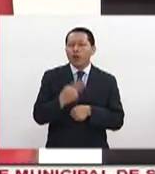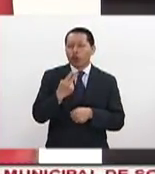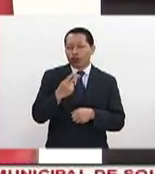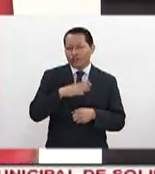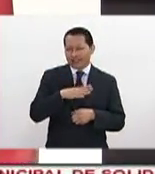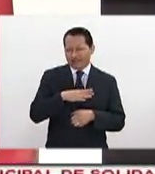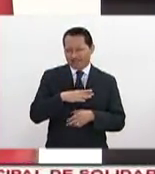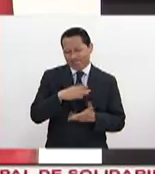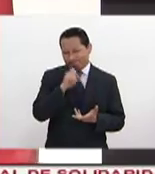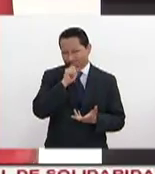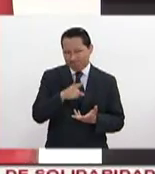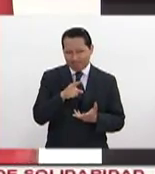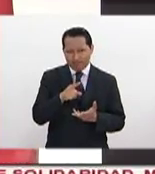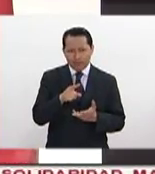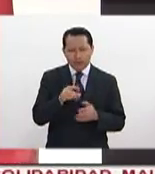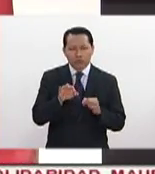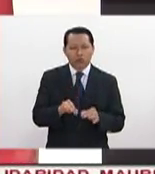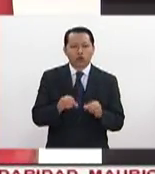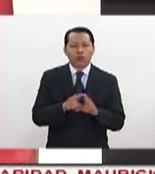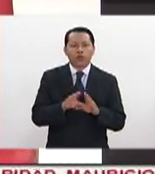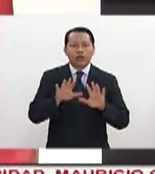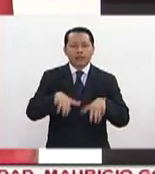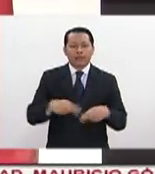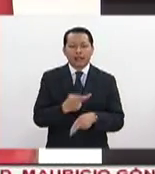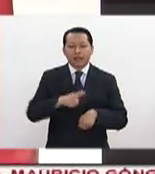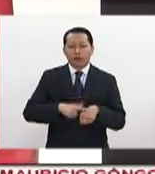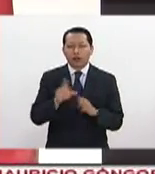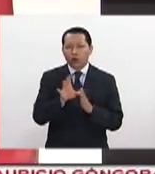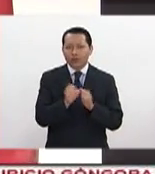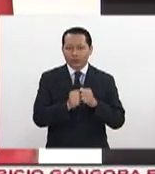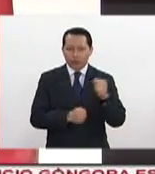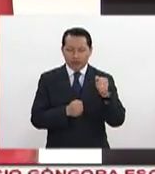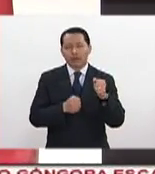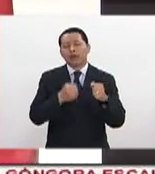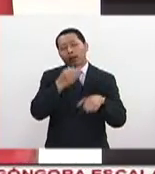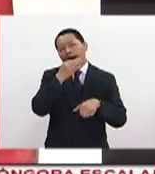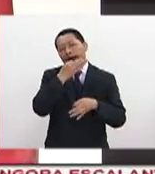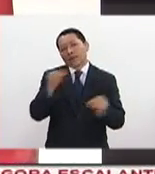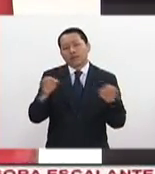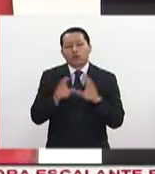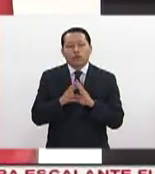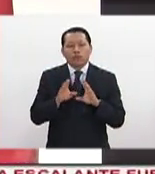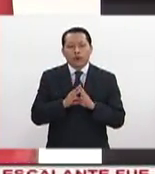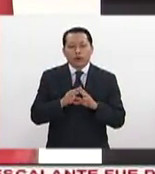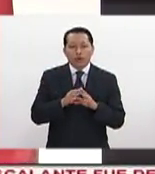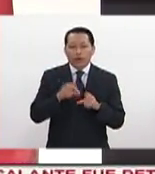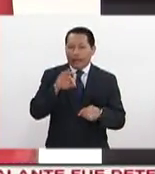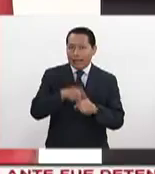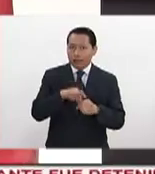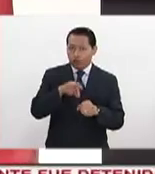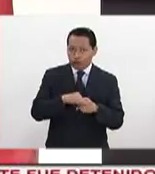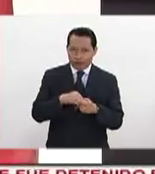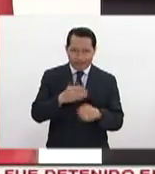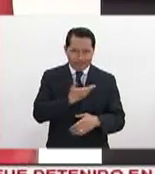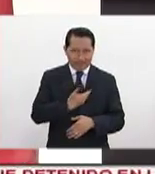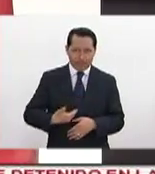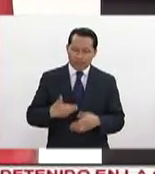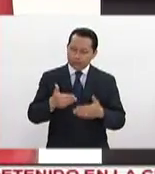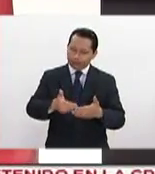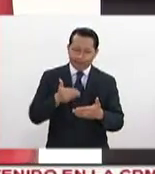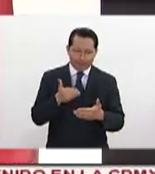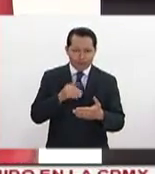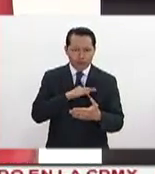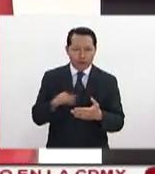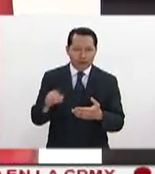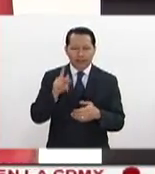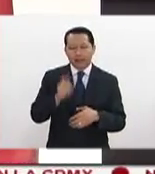oficialismo, ante la Asamblea Nacional Constituyente señaló que se iban a adelantar las elecciones presidenciales para